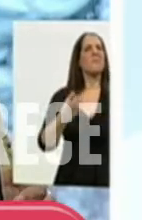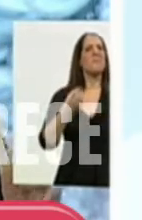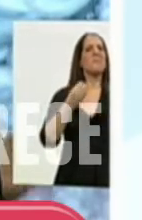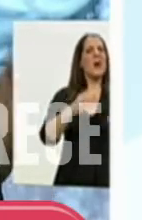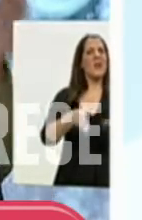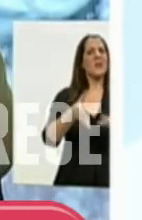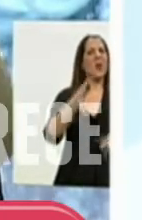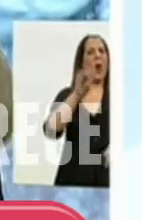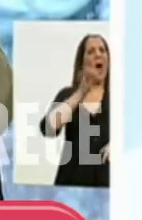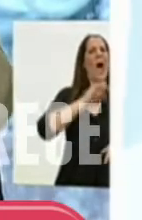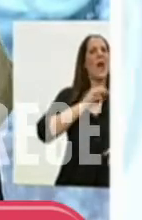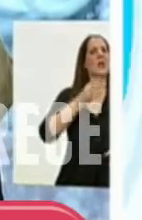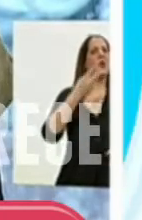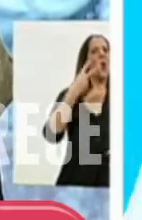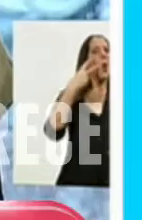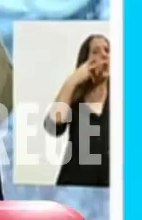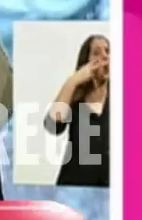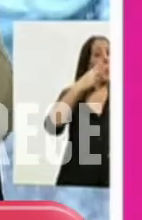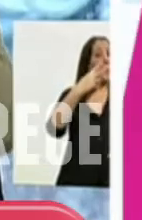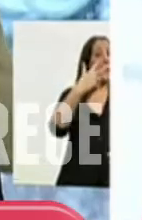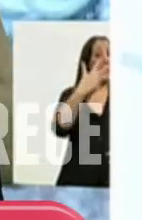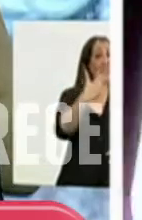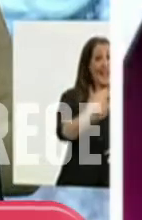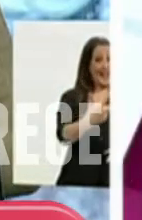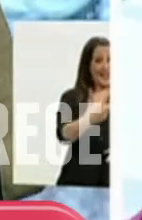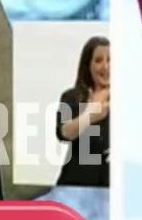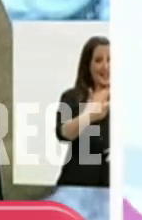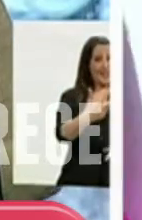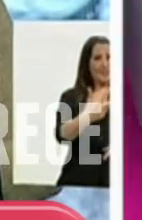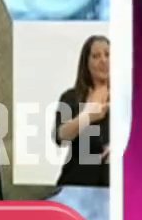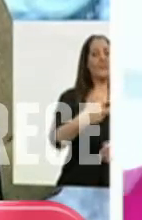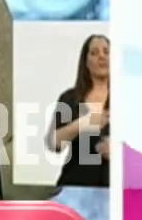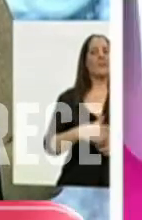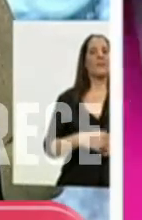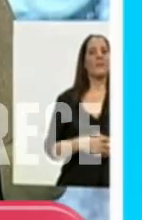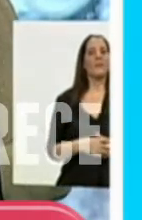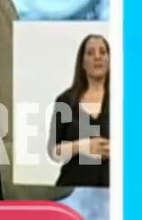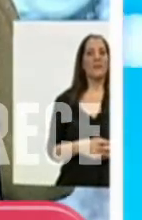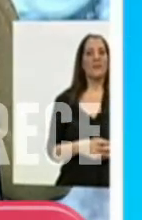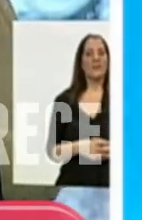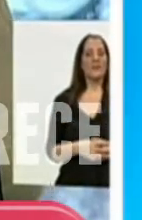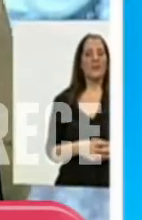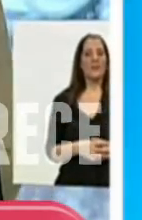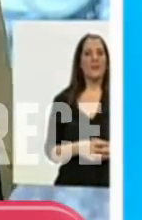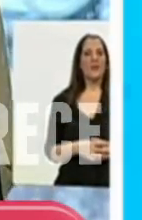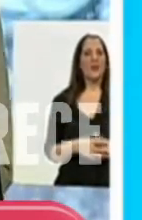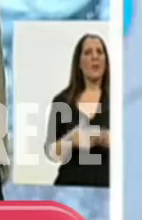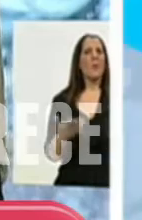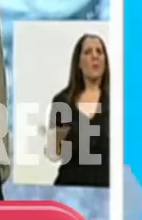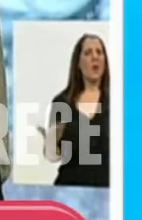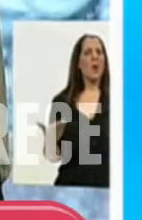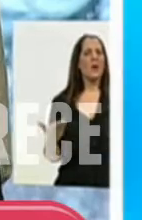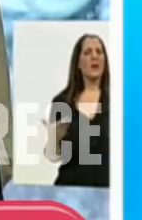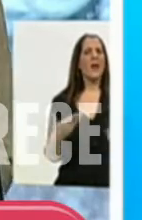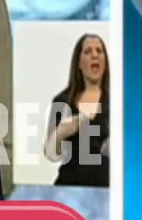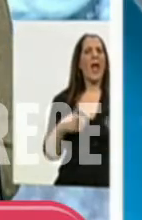por la que tiene que ir a indagatoria, porque ya va como sospechosa, Bonadío la indaga, o sea que ya la considera sospechosa. No es que la imputa y vamos